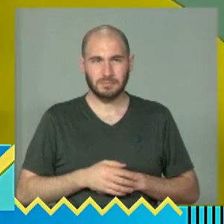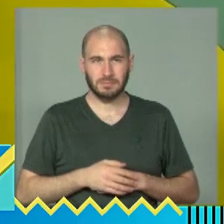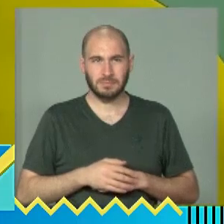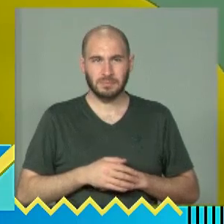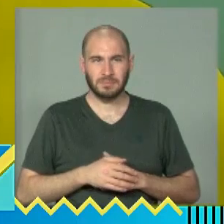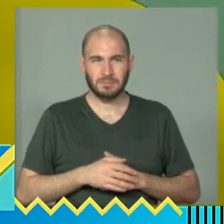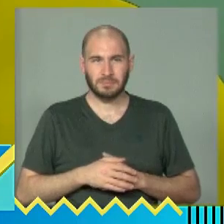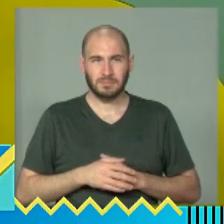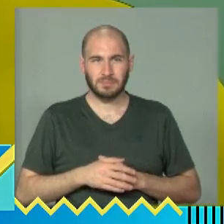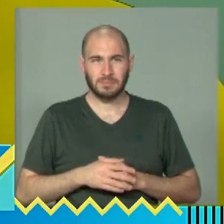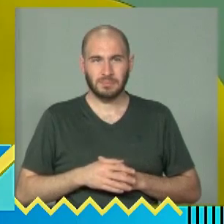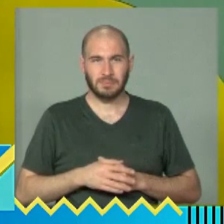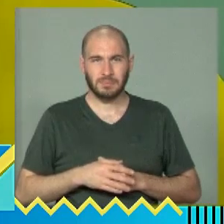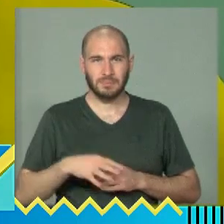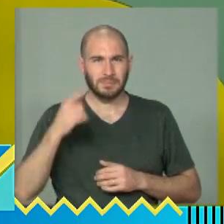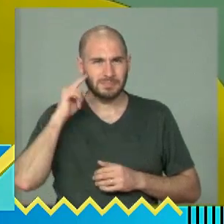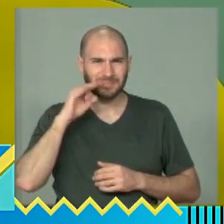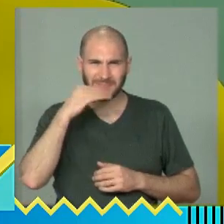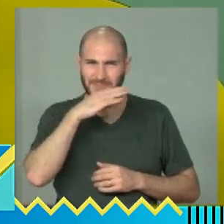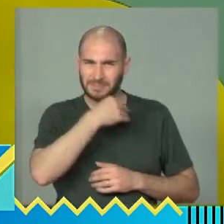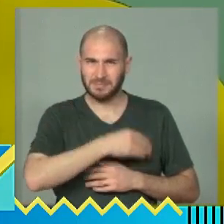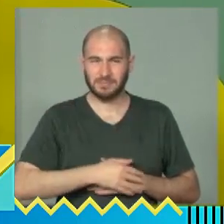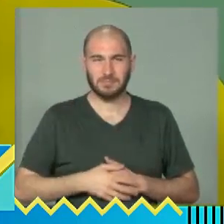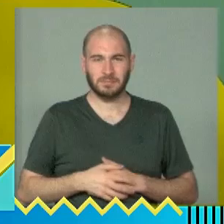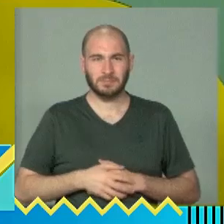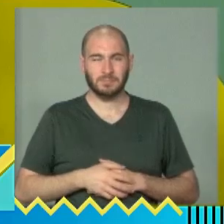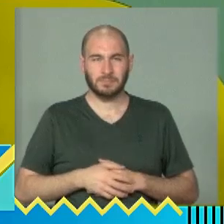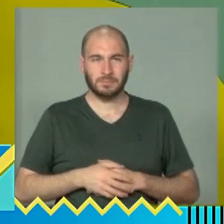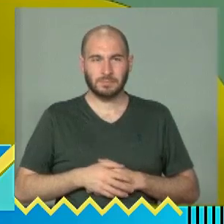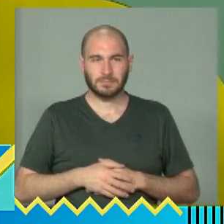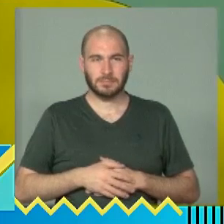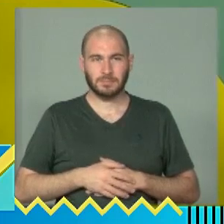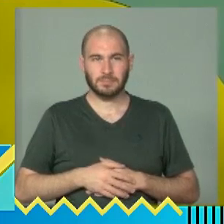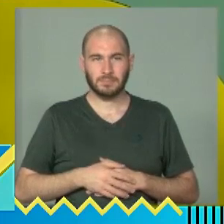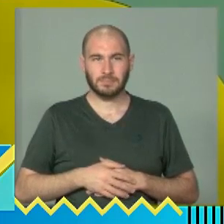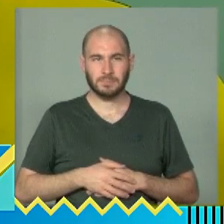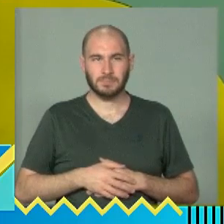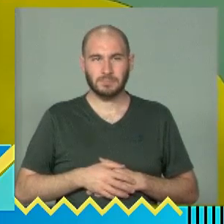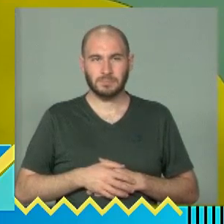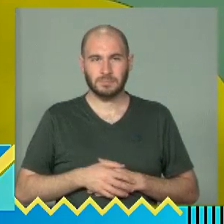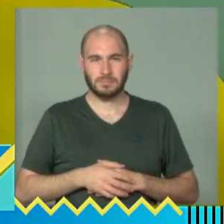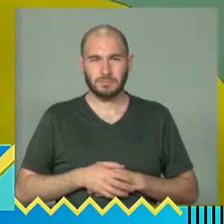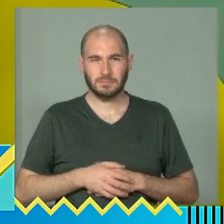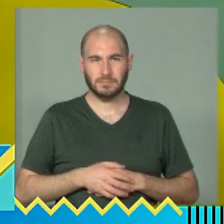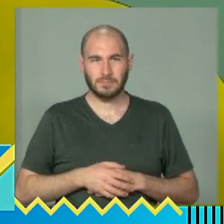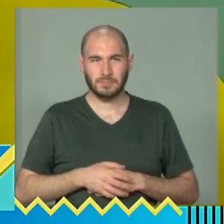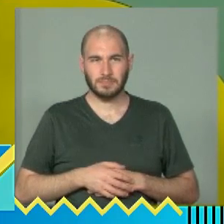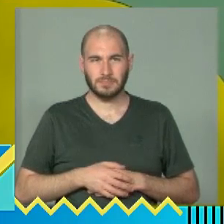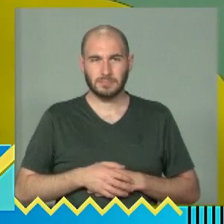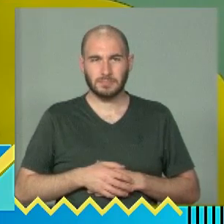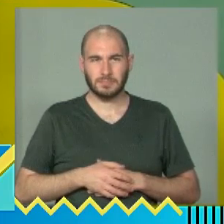de hecho ya los formatos que estamos pensando, ya estamos pensando en invitar a otros colegios y